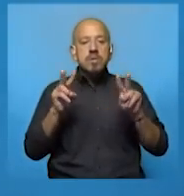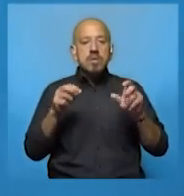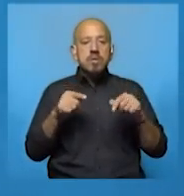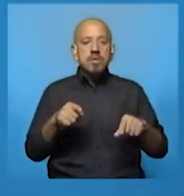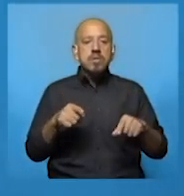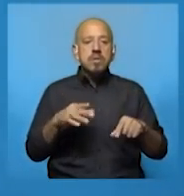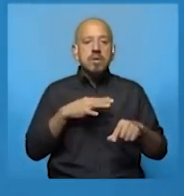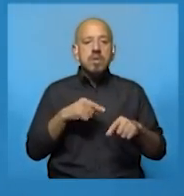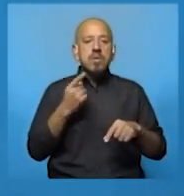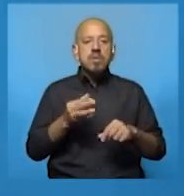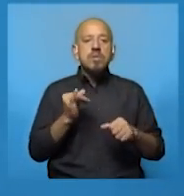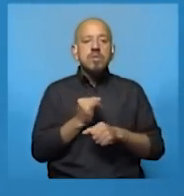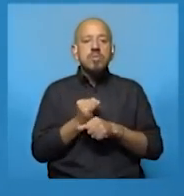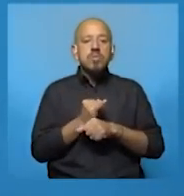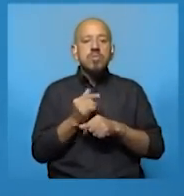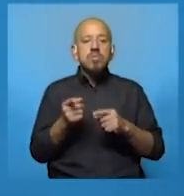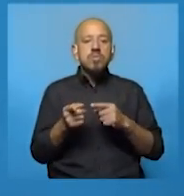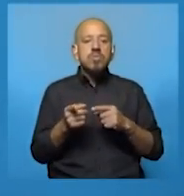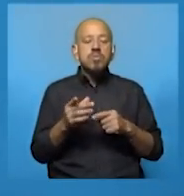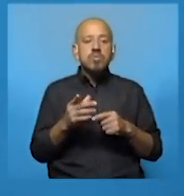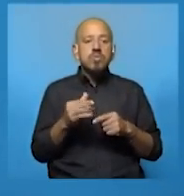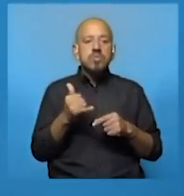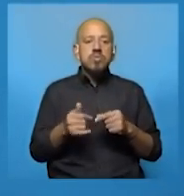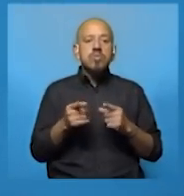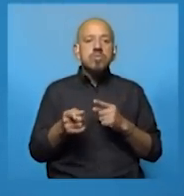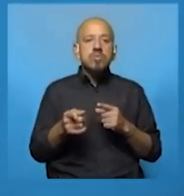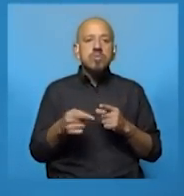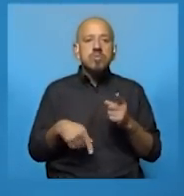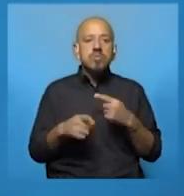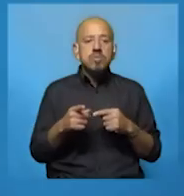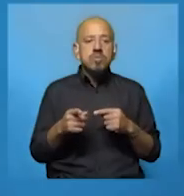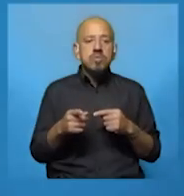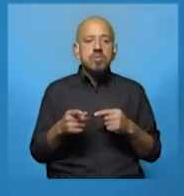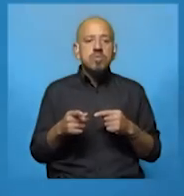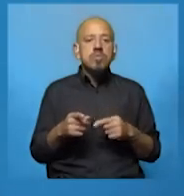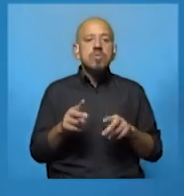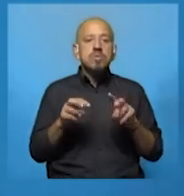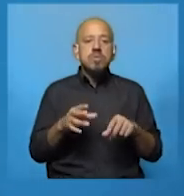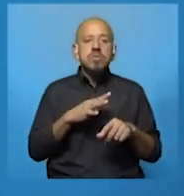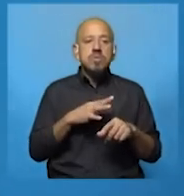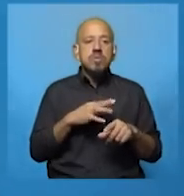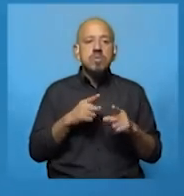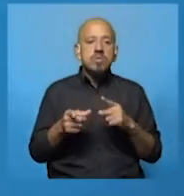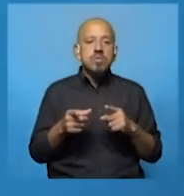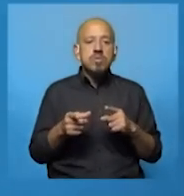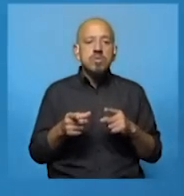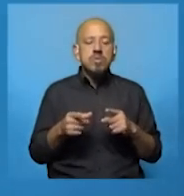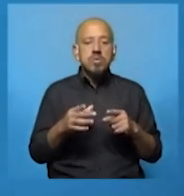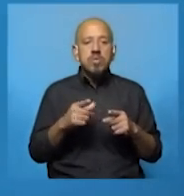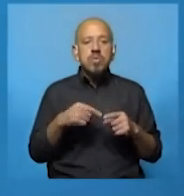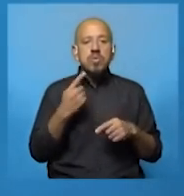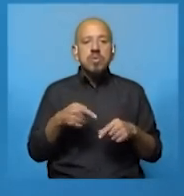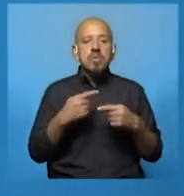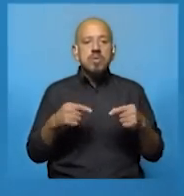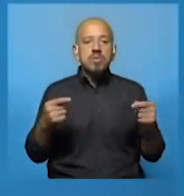instituciones ministerios que tienen que dar lo suyo en este tema hay otras y también hay otras cosas que hacer